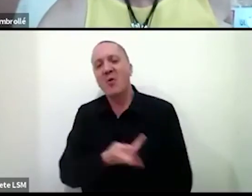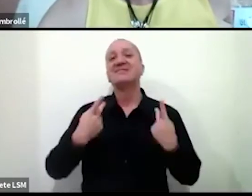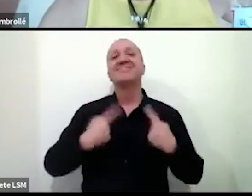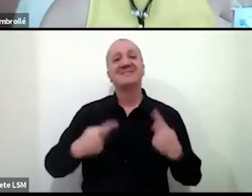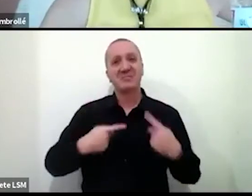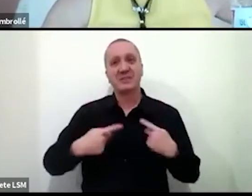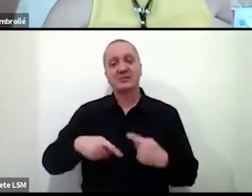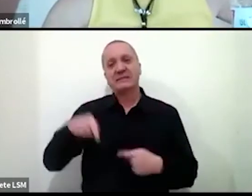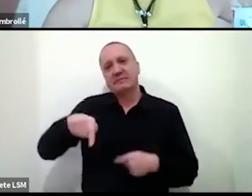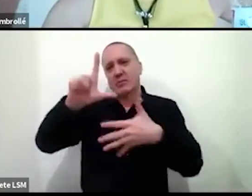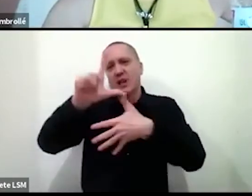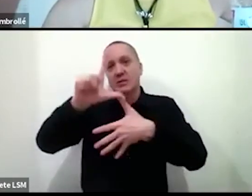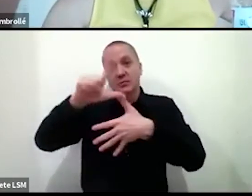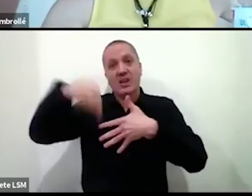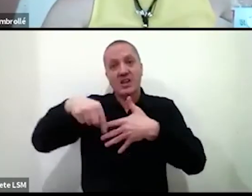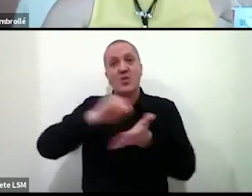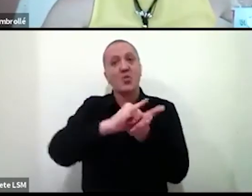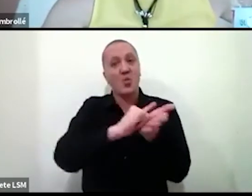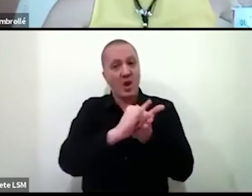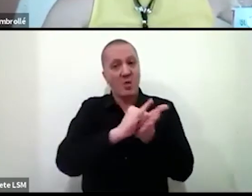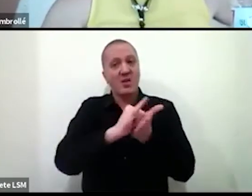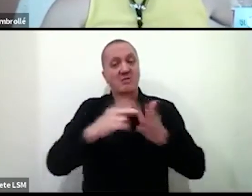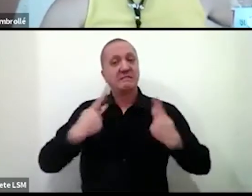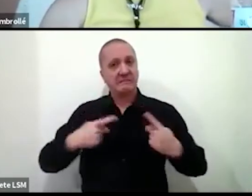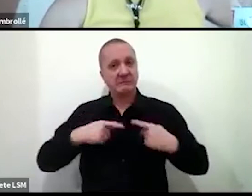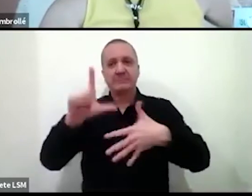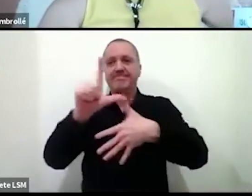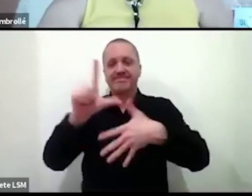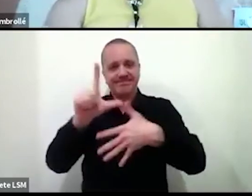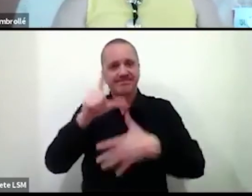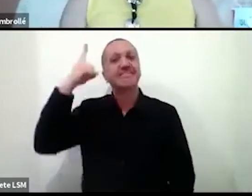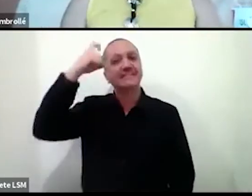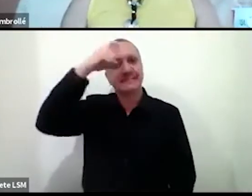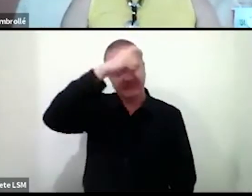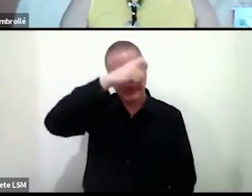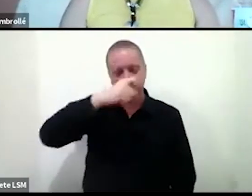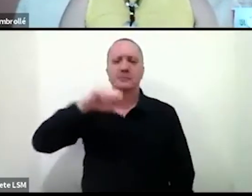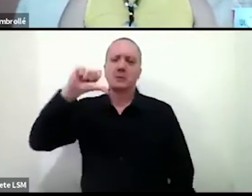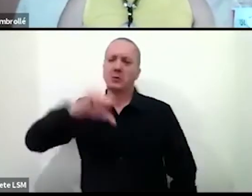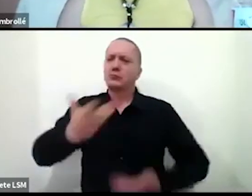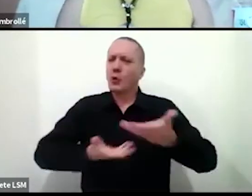específicamente. Y pues aquí estamos para compartir con ustedes.